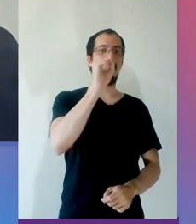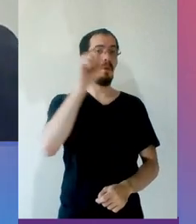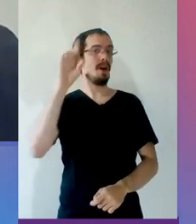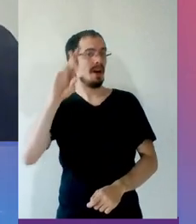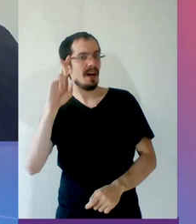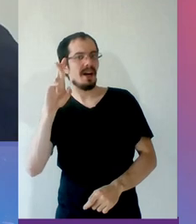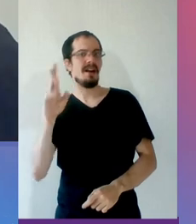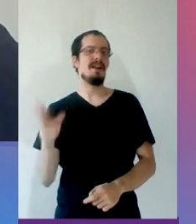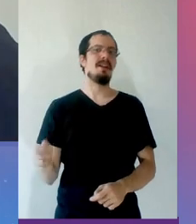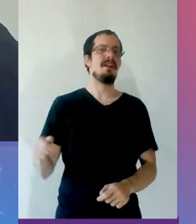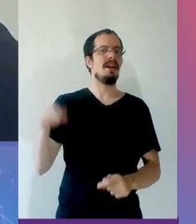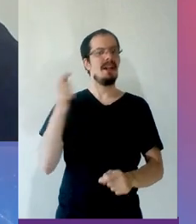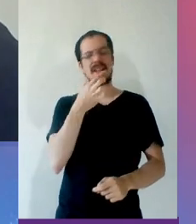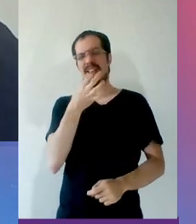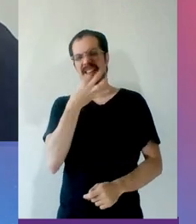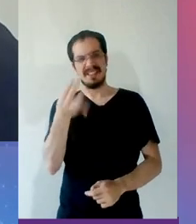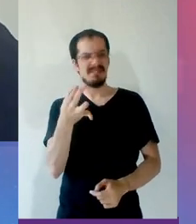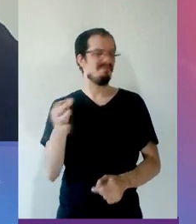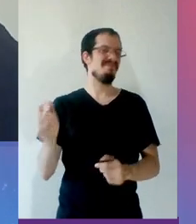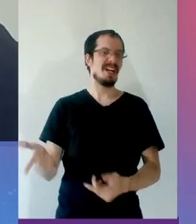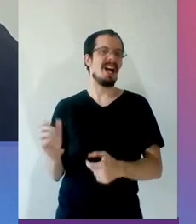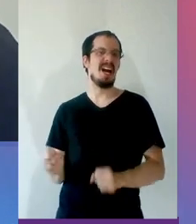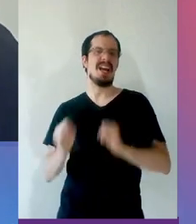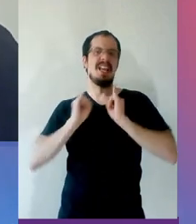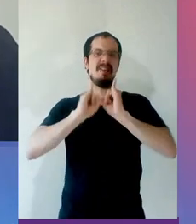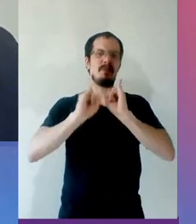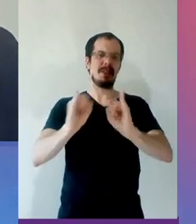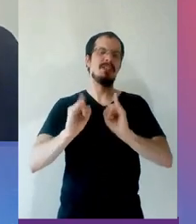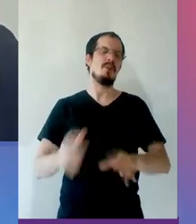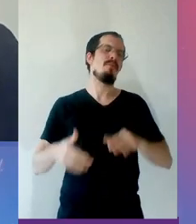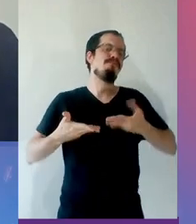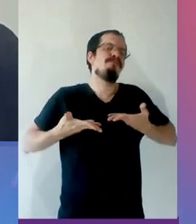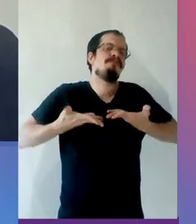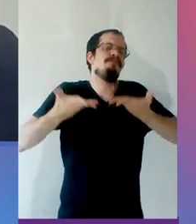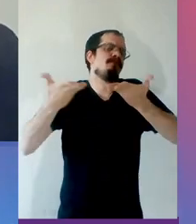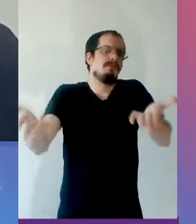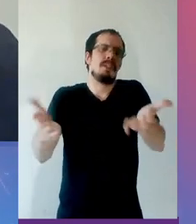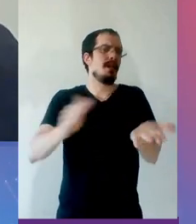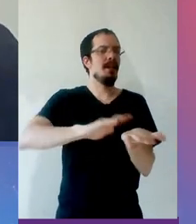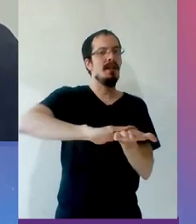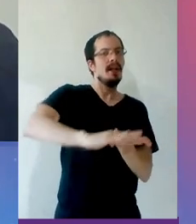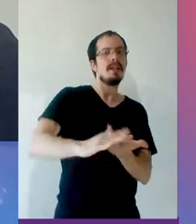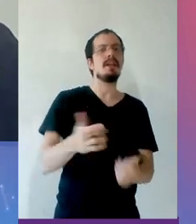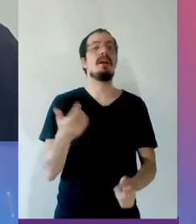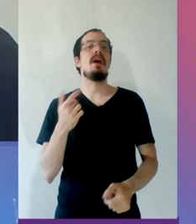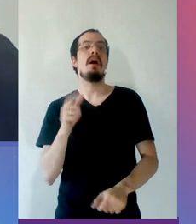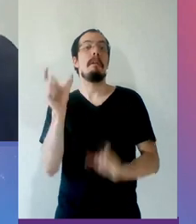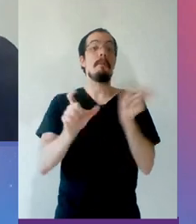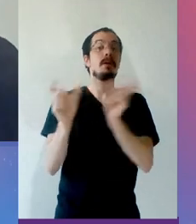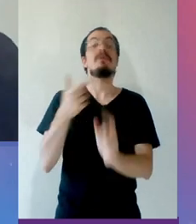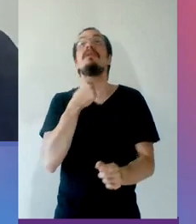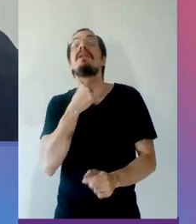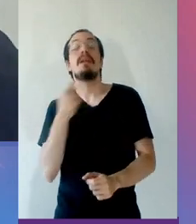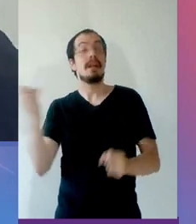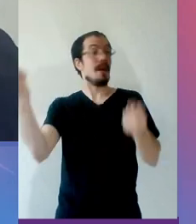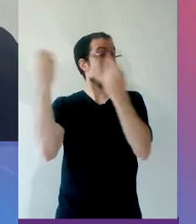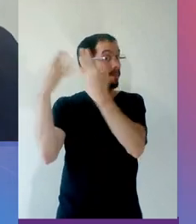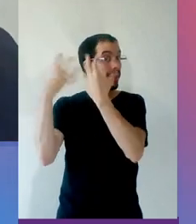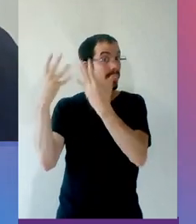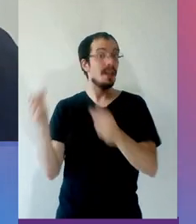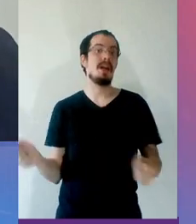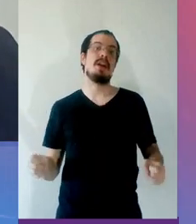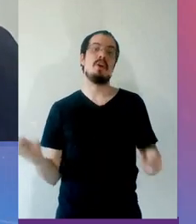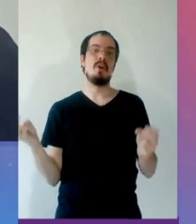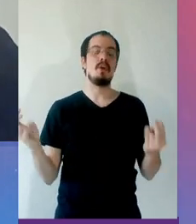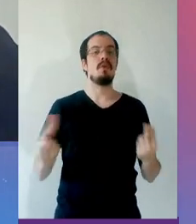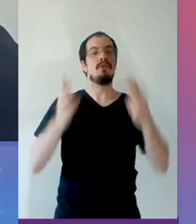Recoleta, pone a disposición de todas las personas que quieren aprender y que quieren construir conocimiento de manera colectiva,